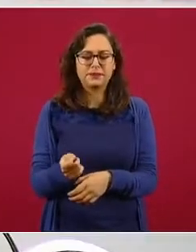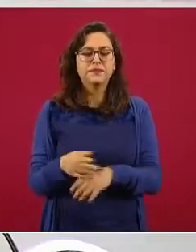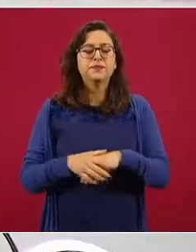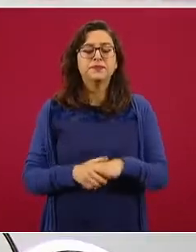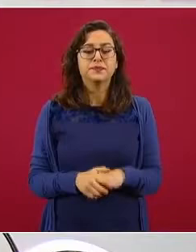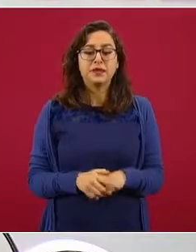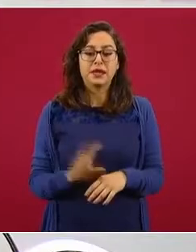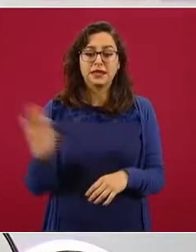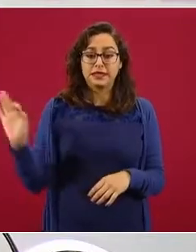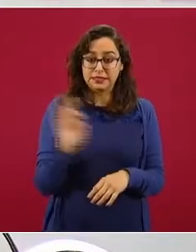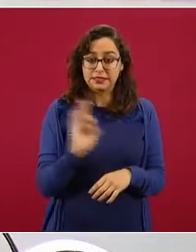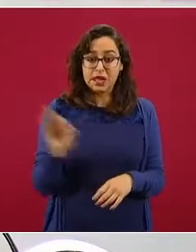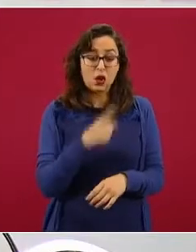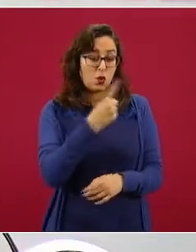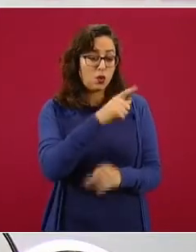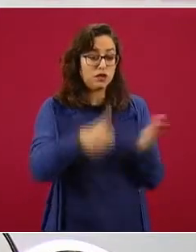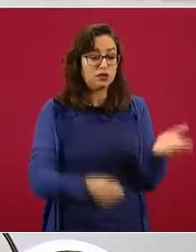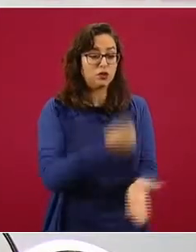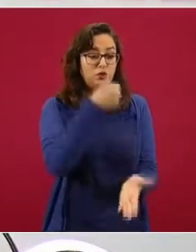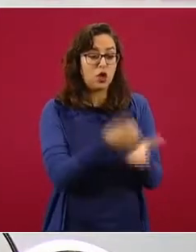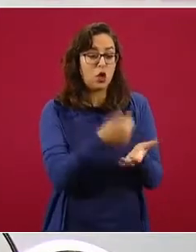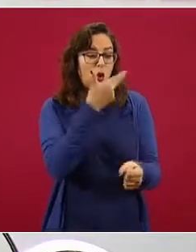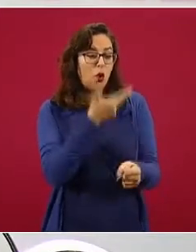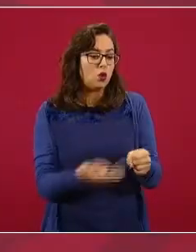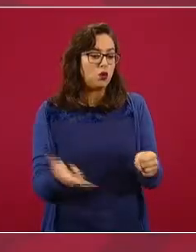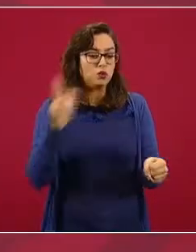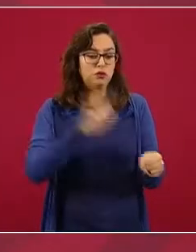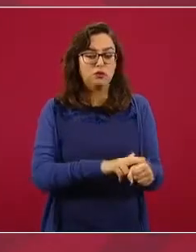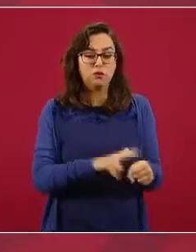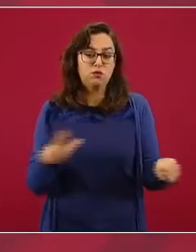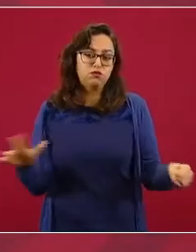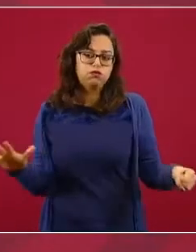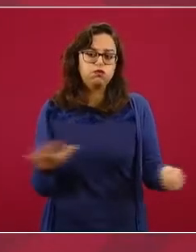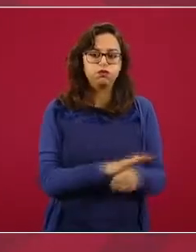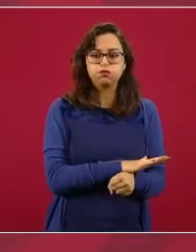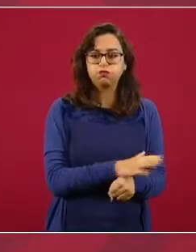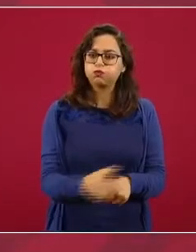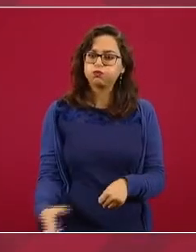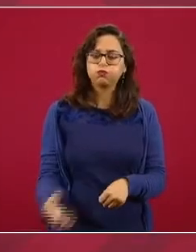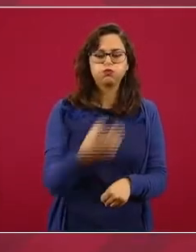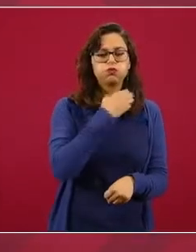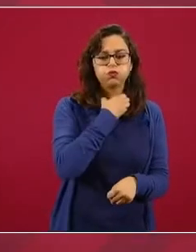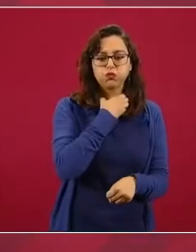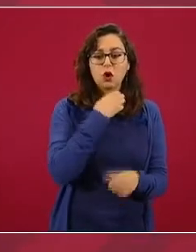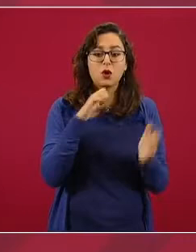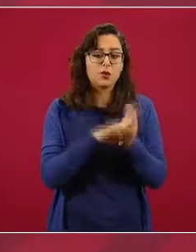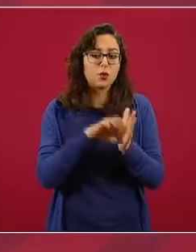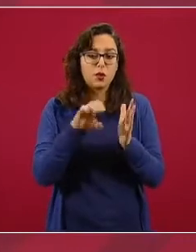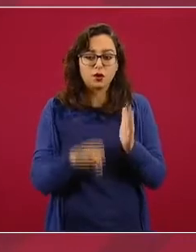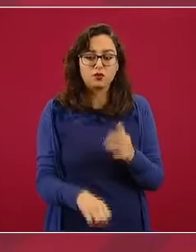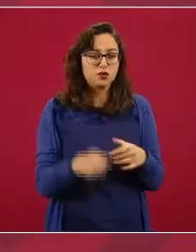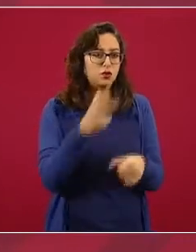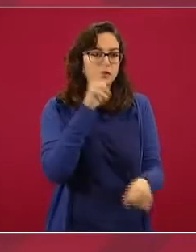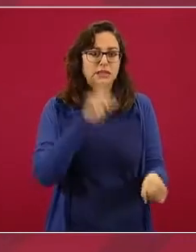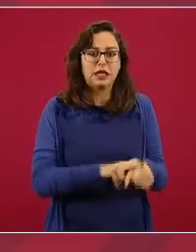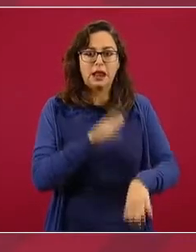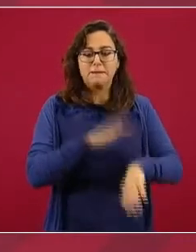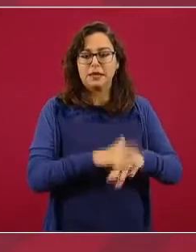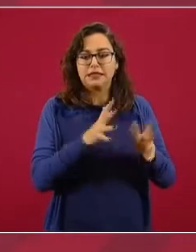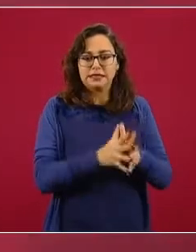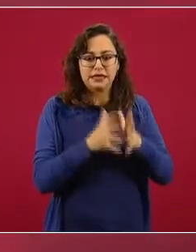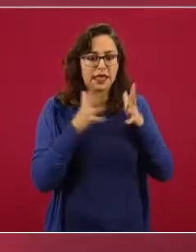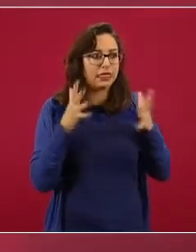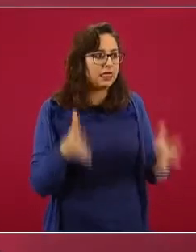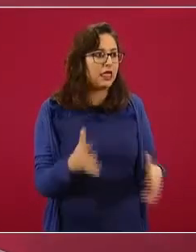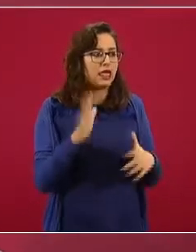llega a saturar un hospital, por ejemplo, el hospital civil, el hospital general de la localidad, y ya no tiene